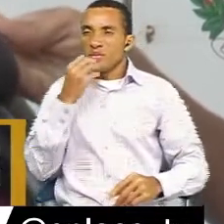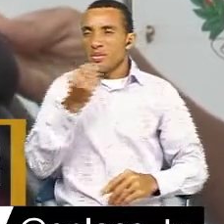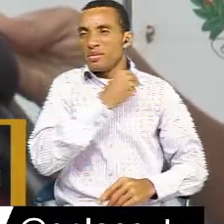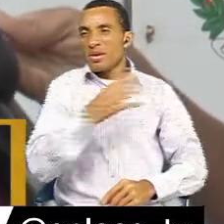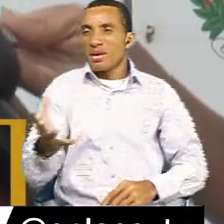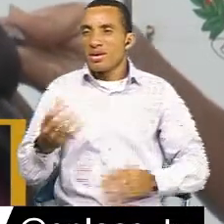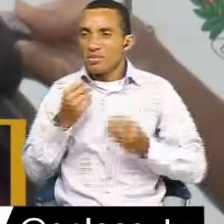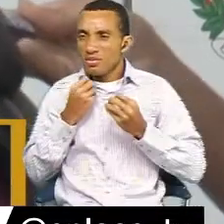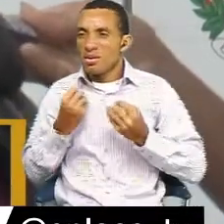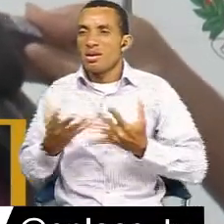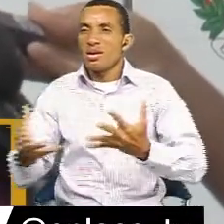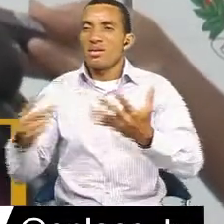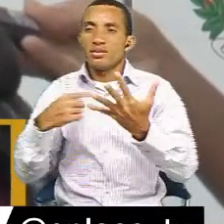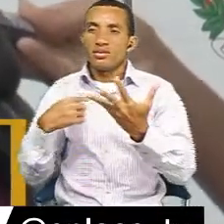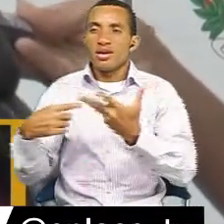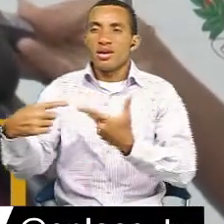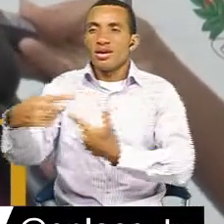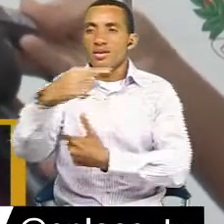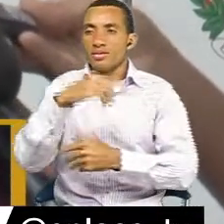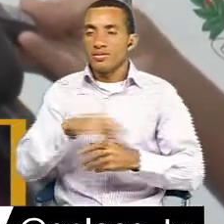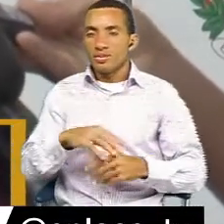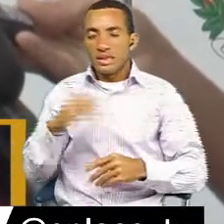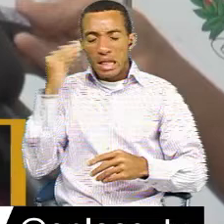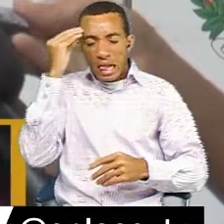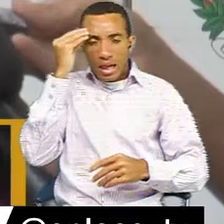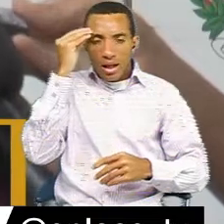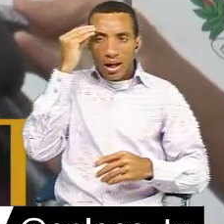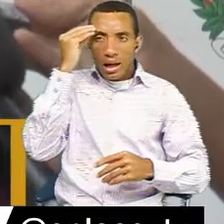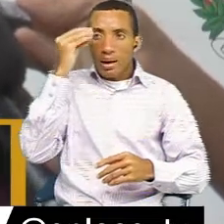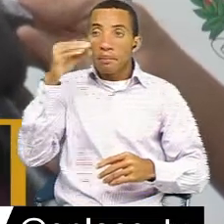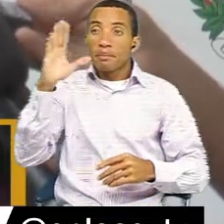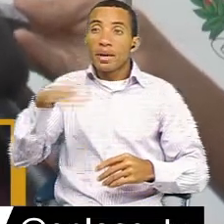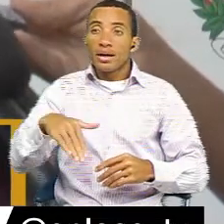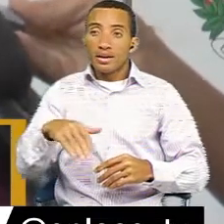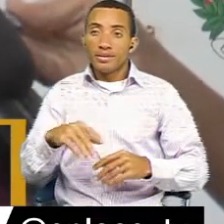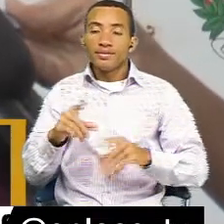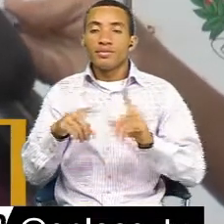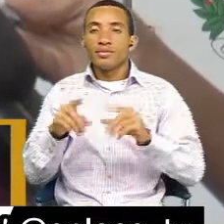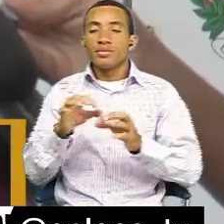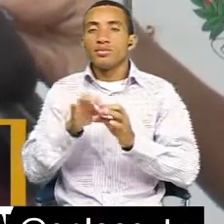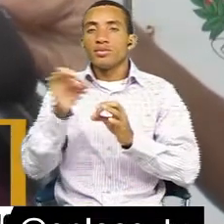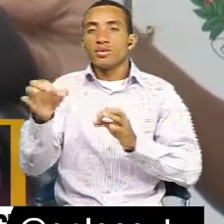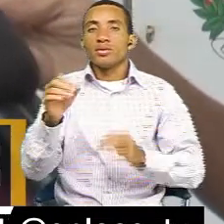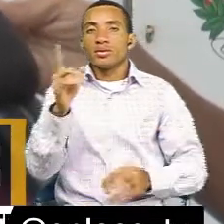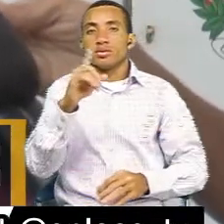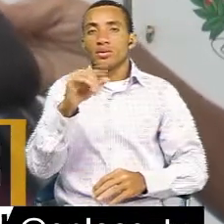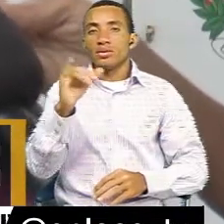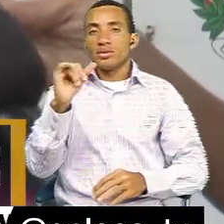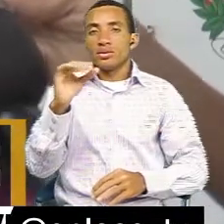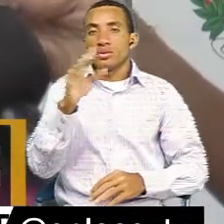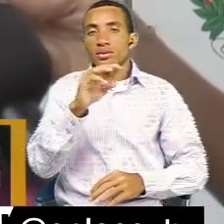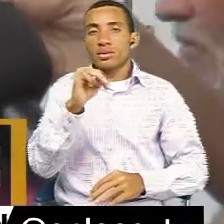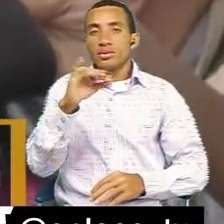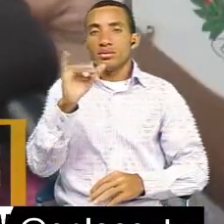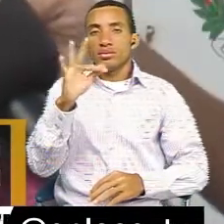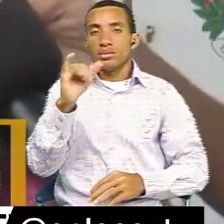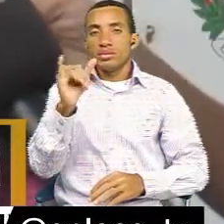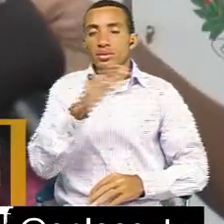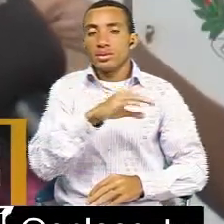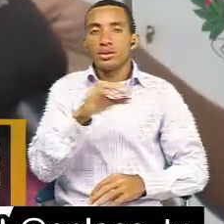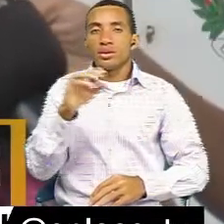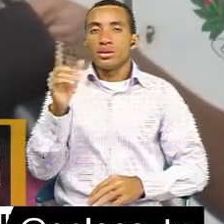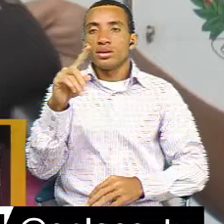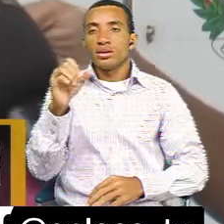agresiones psicológicas que se presentan en diferentes municipios de Cimití, San Pablo, donde hemos materializado las